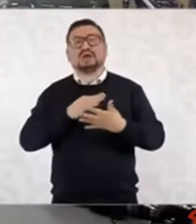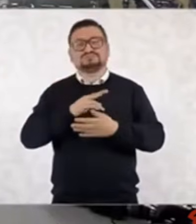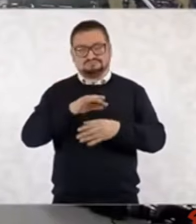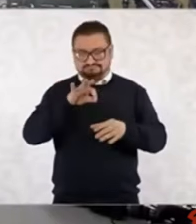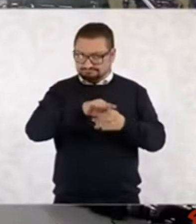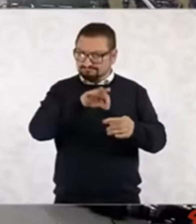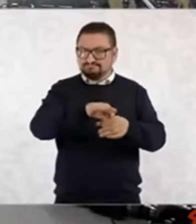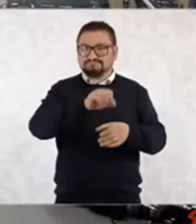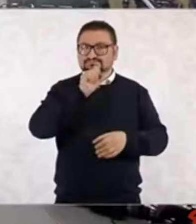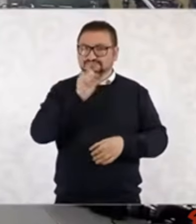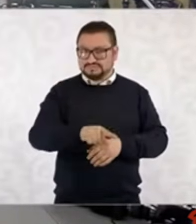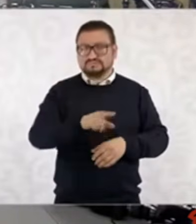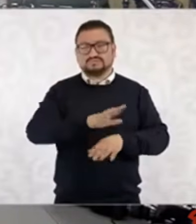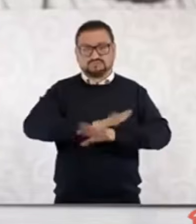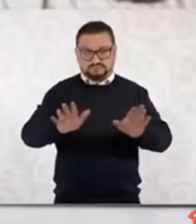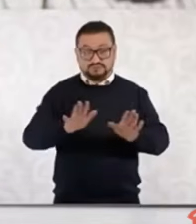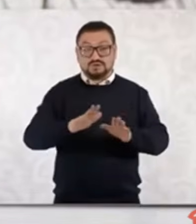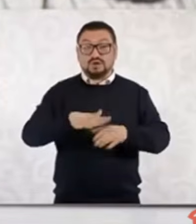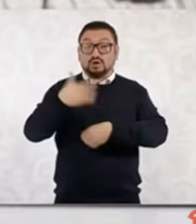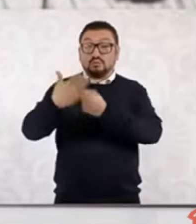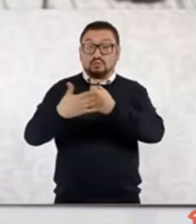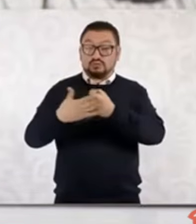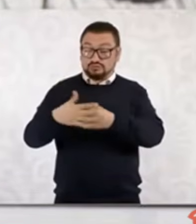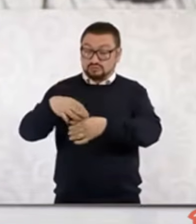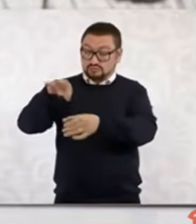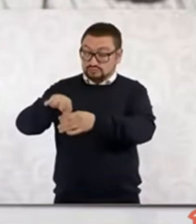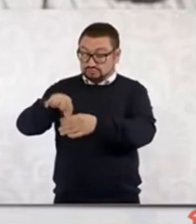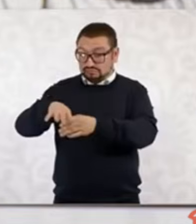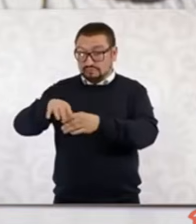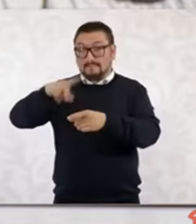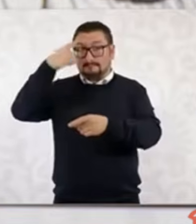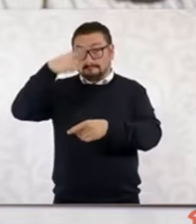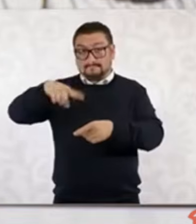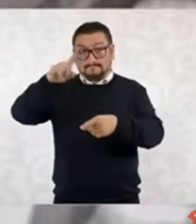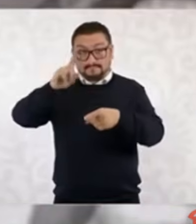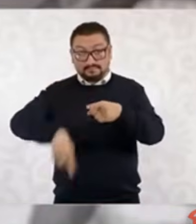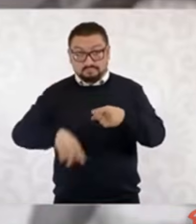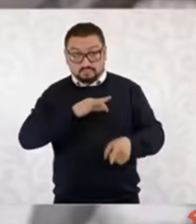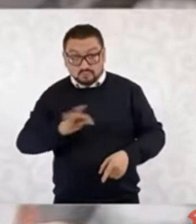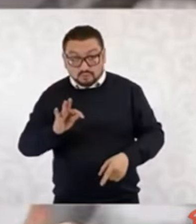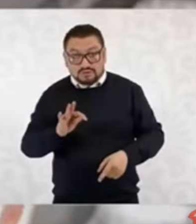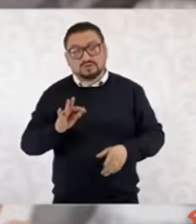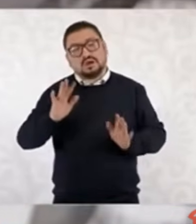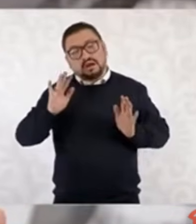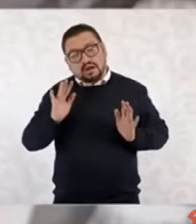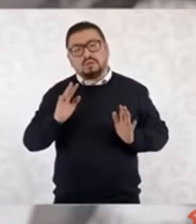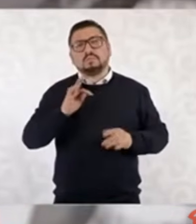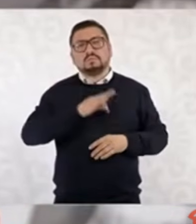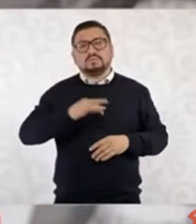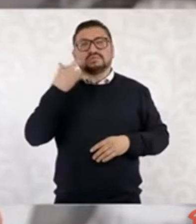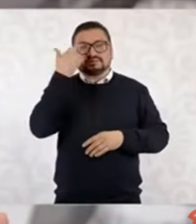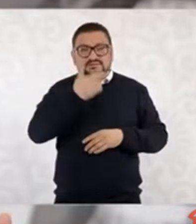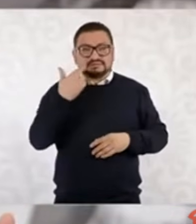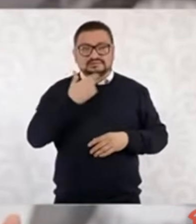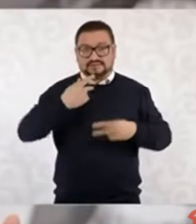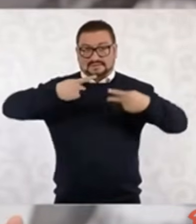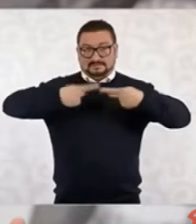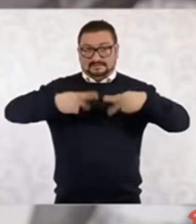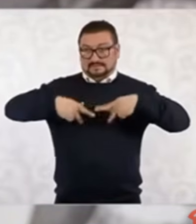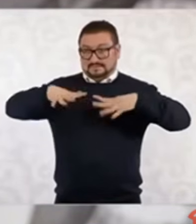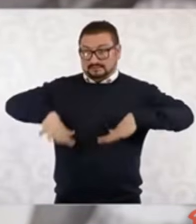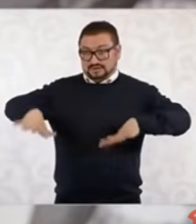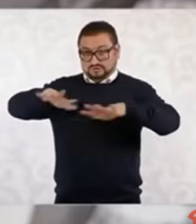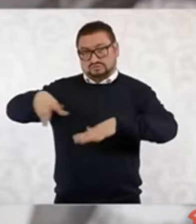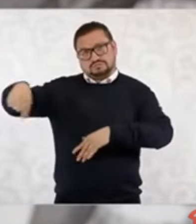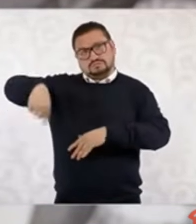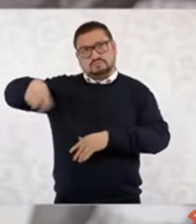Si debe haber revocación o no de mandato, pues hay que revisarlo. Ahora, el pueblo manda. Y si un juez no está